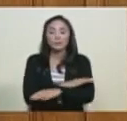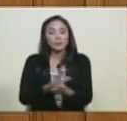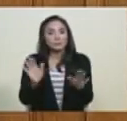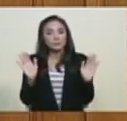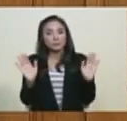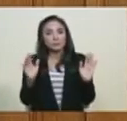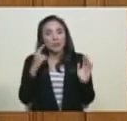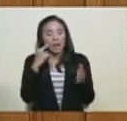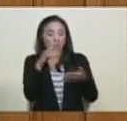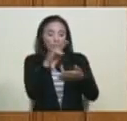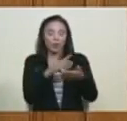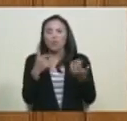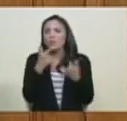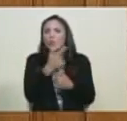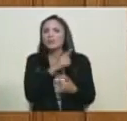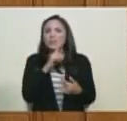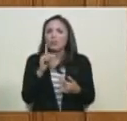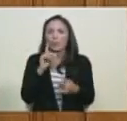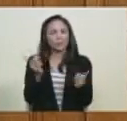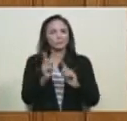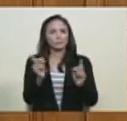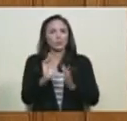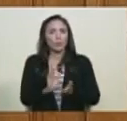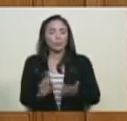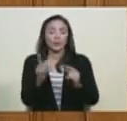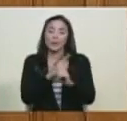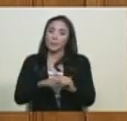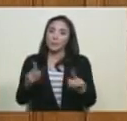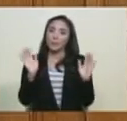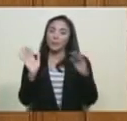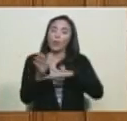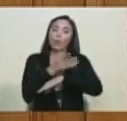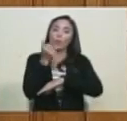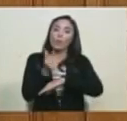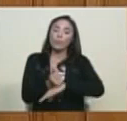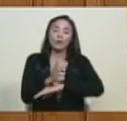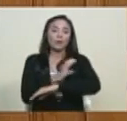Si uno lee bien, no voy a nombrar quiénes, pero son altos